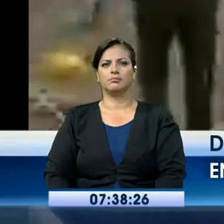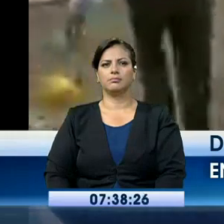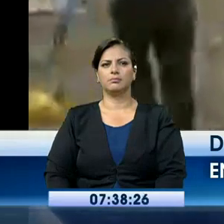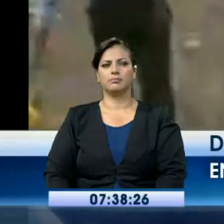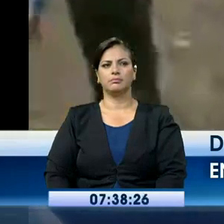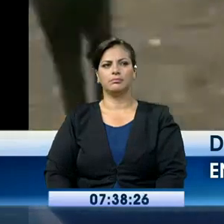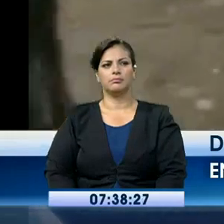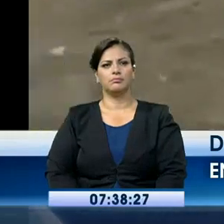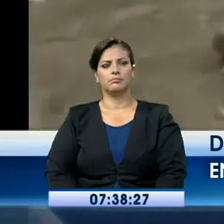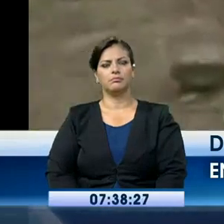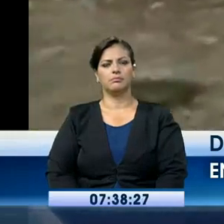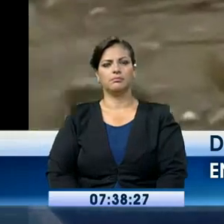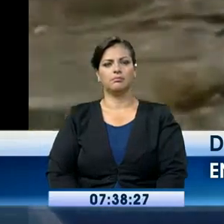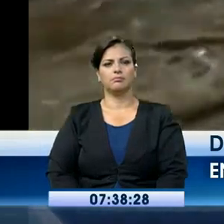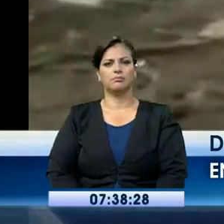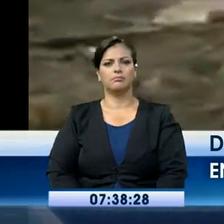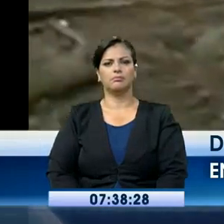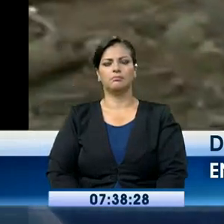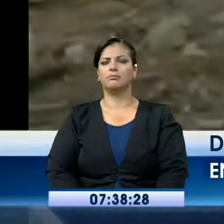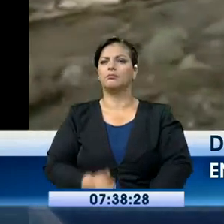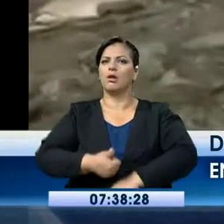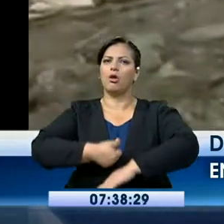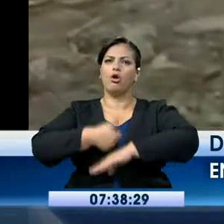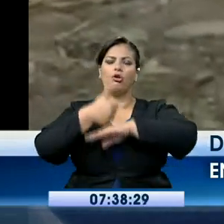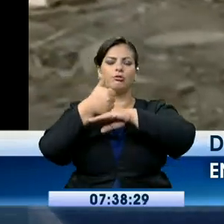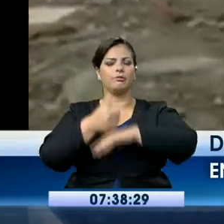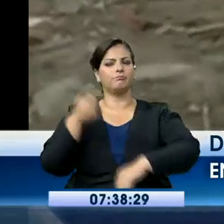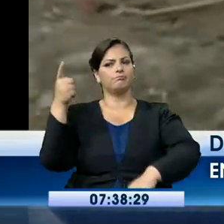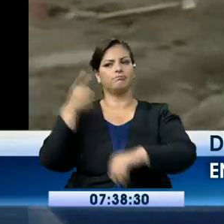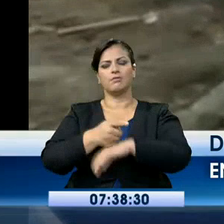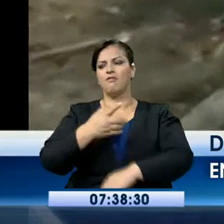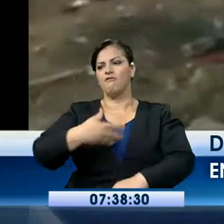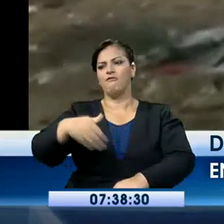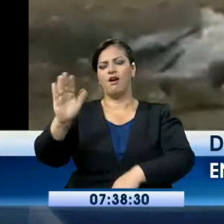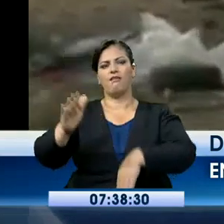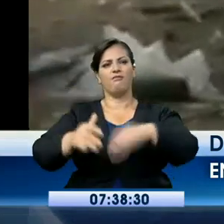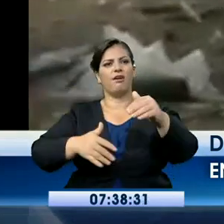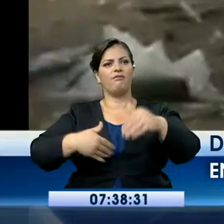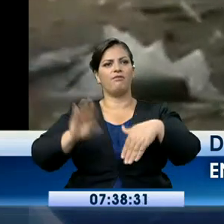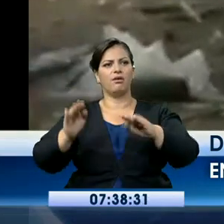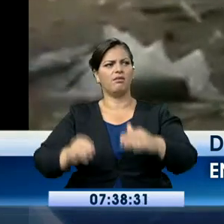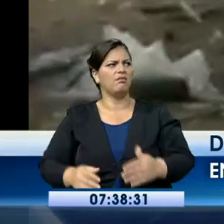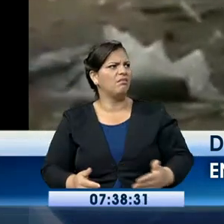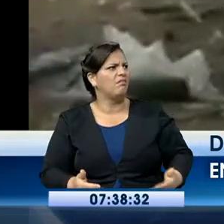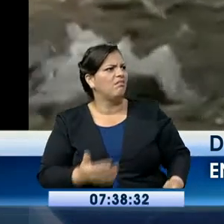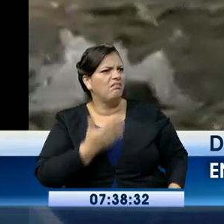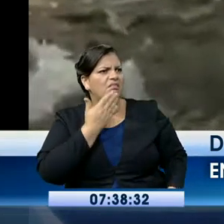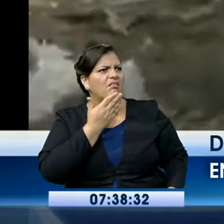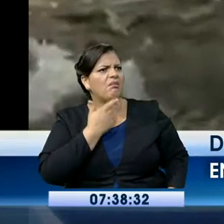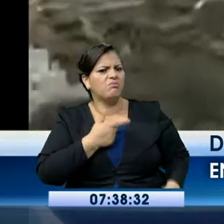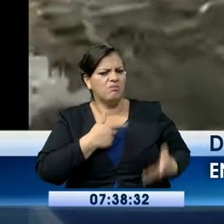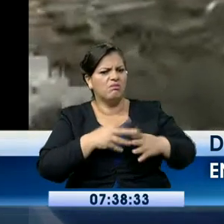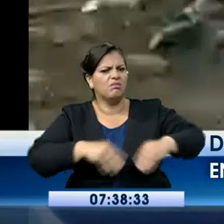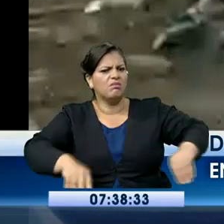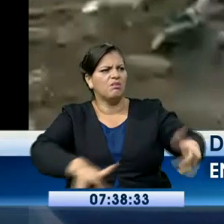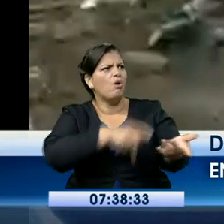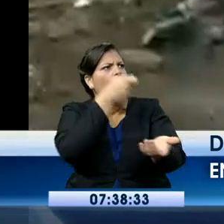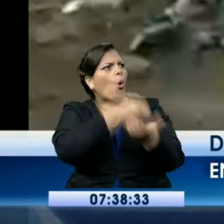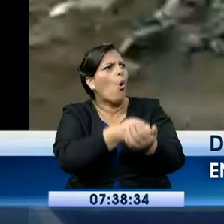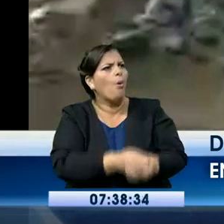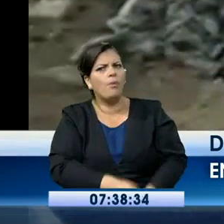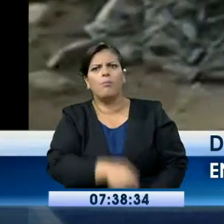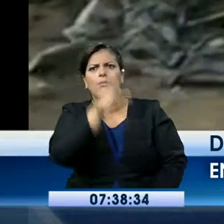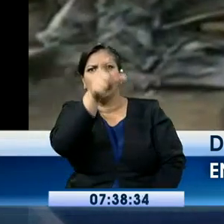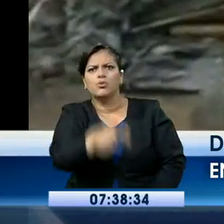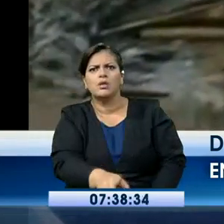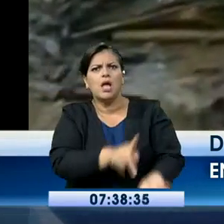ser cortada de raíz, a pesar de que muchos de ellos expresan que creyeron en la palabra de quien les vendió este